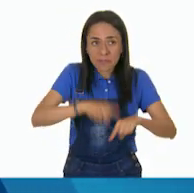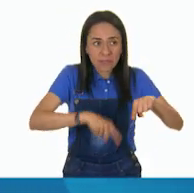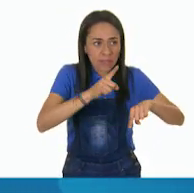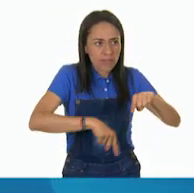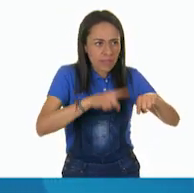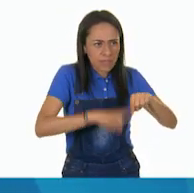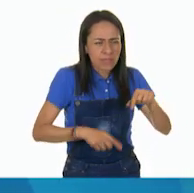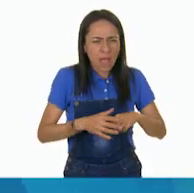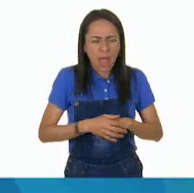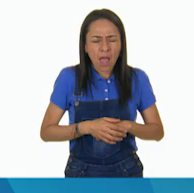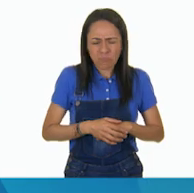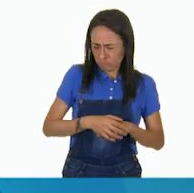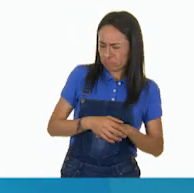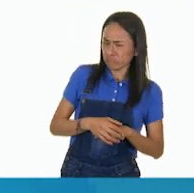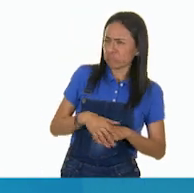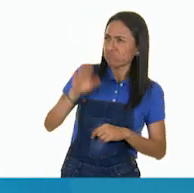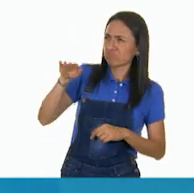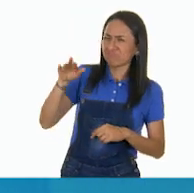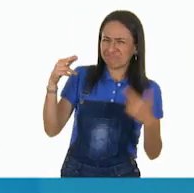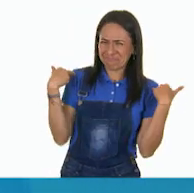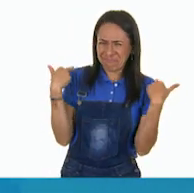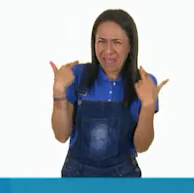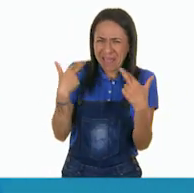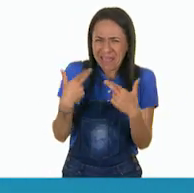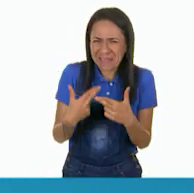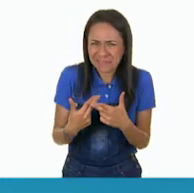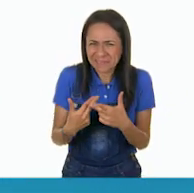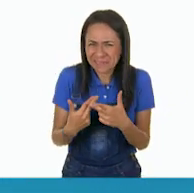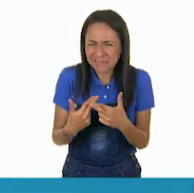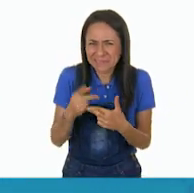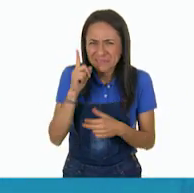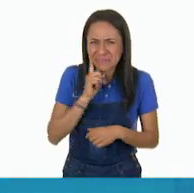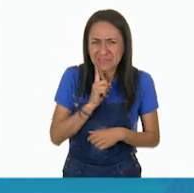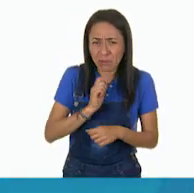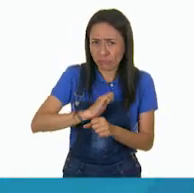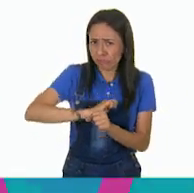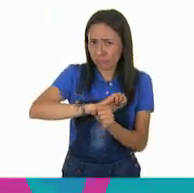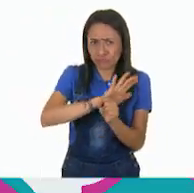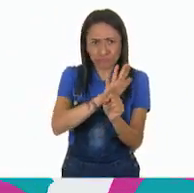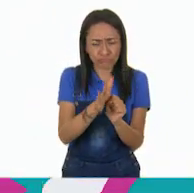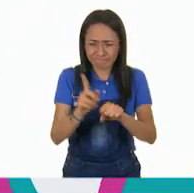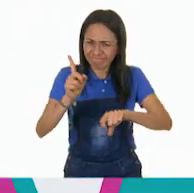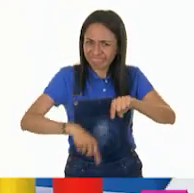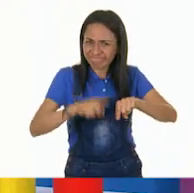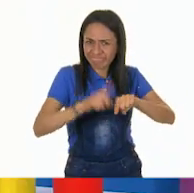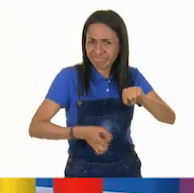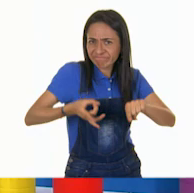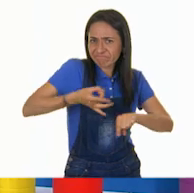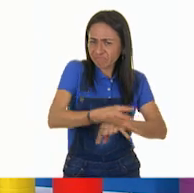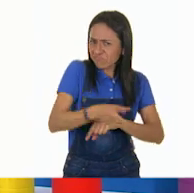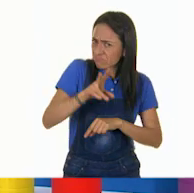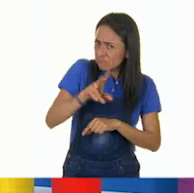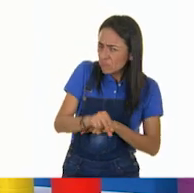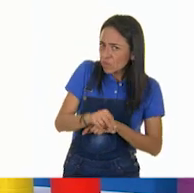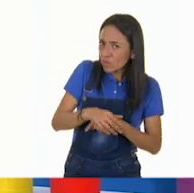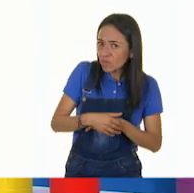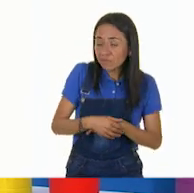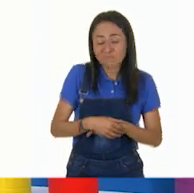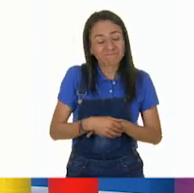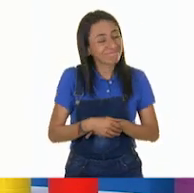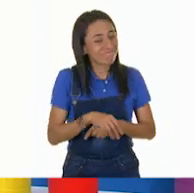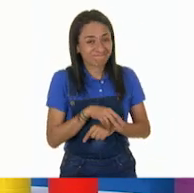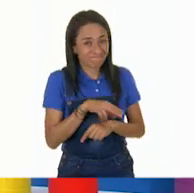maestra pero no maté el coronavirus no raulito pero tú pensaste que si lo hacía